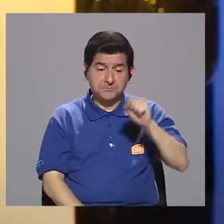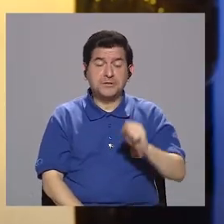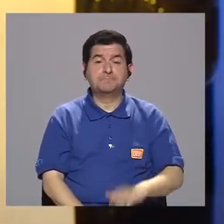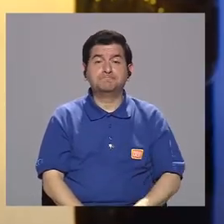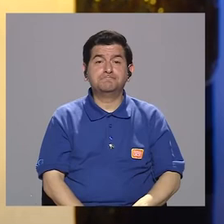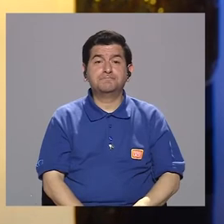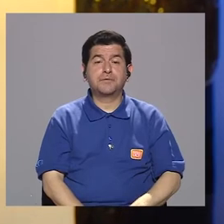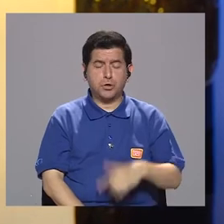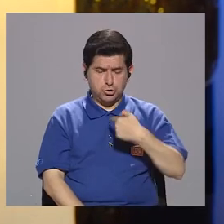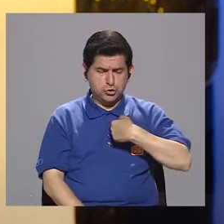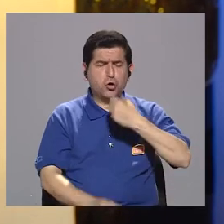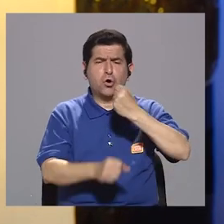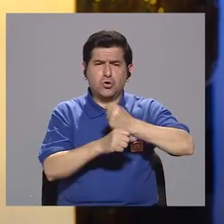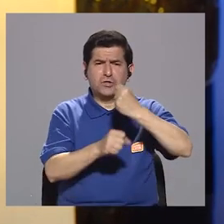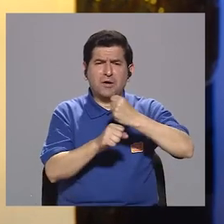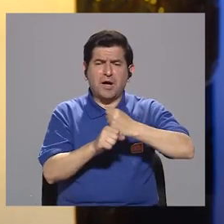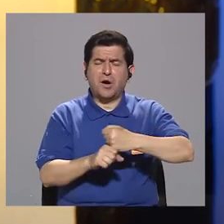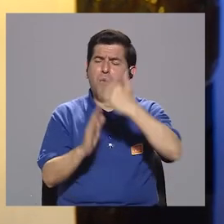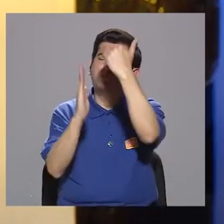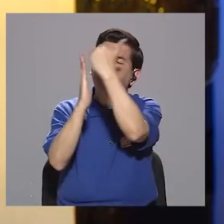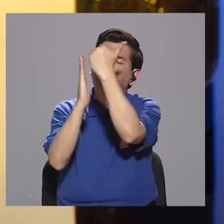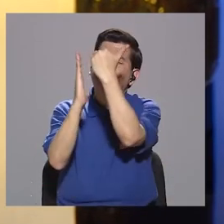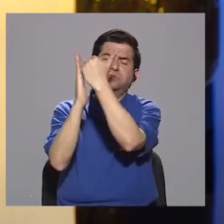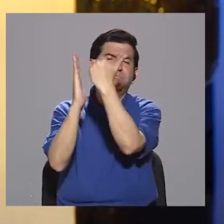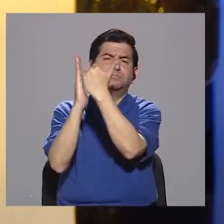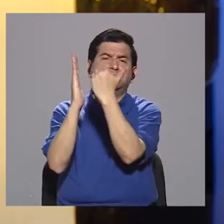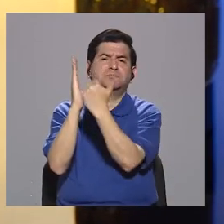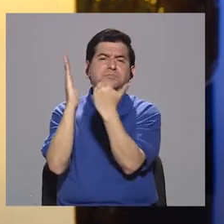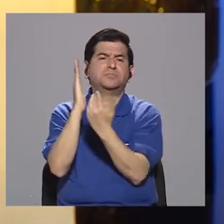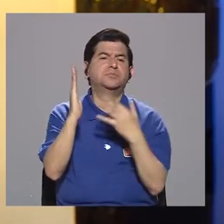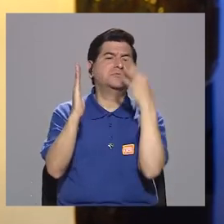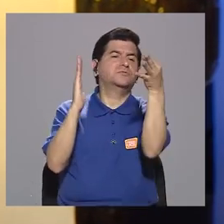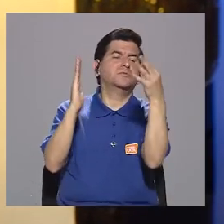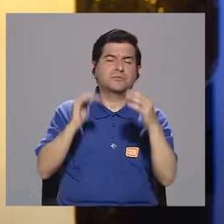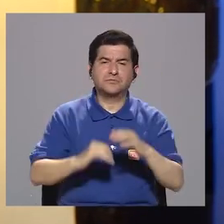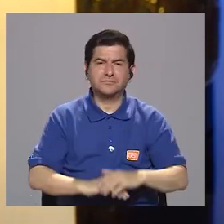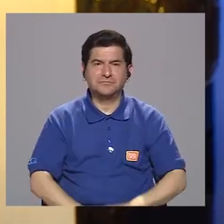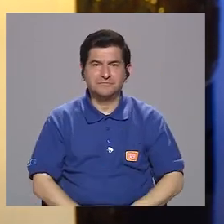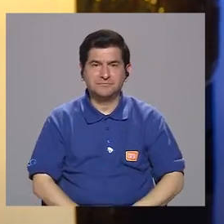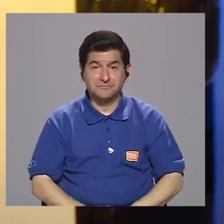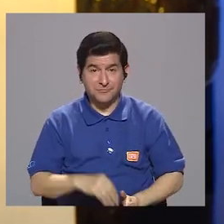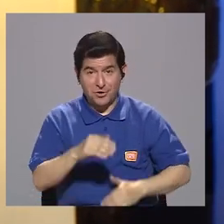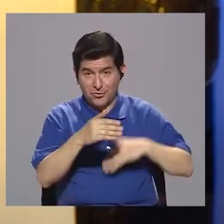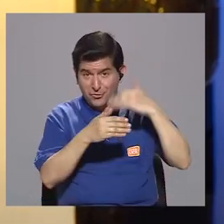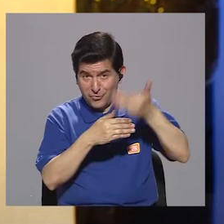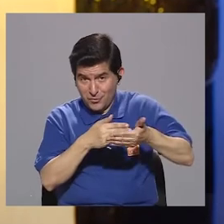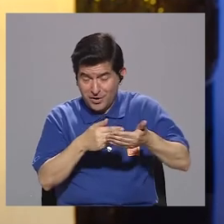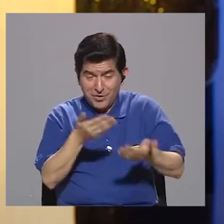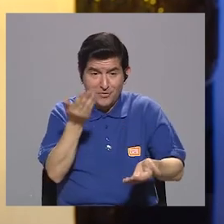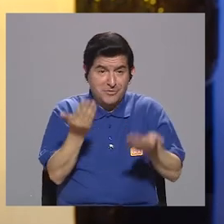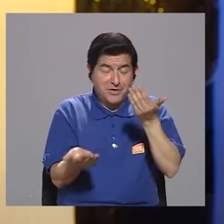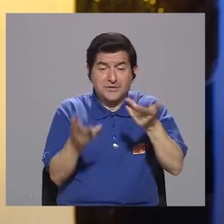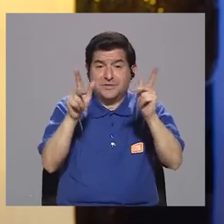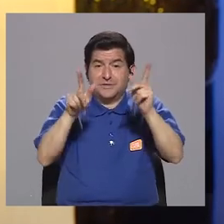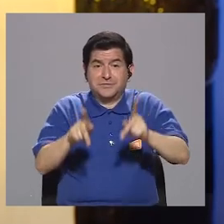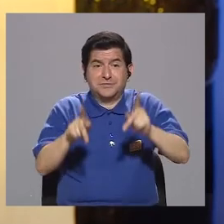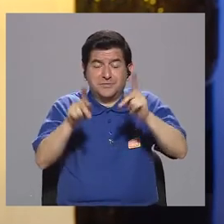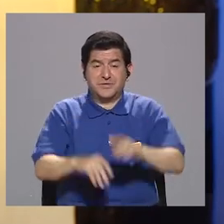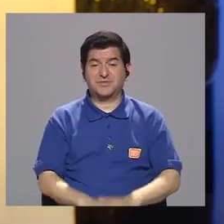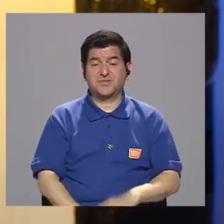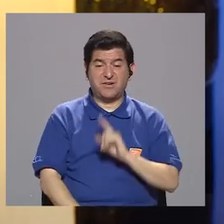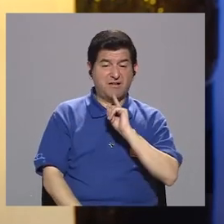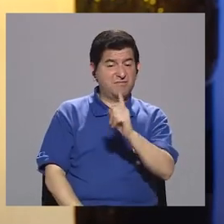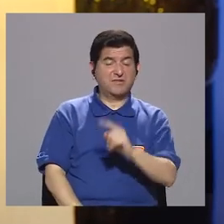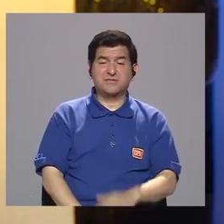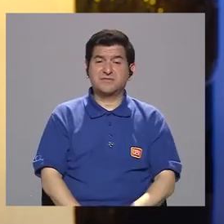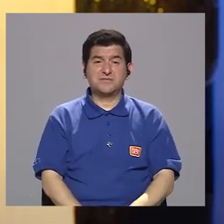toda la obra que va a realizar. Muchos después se quieren